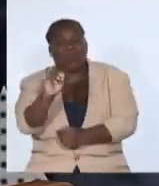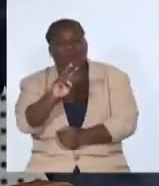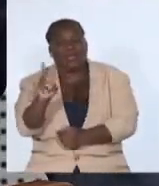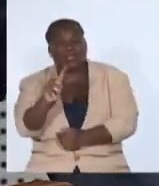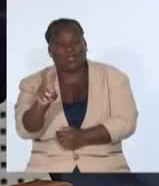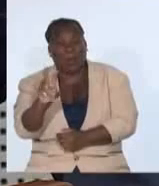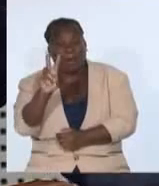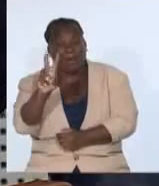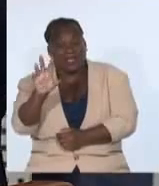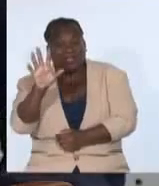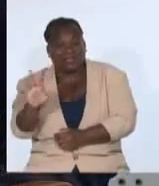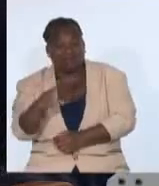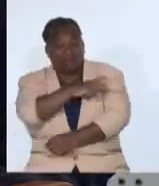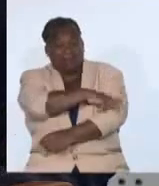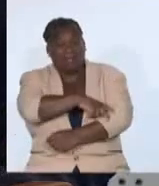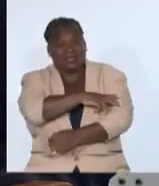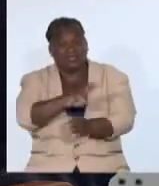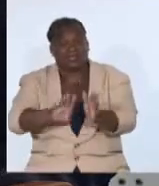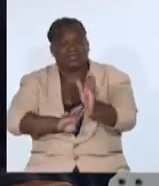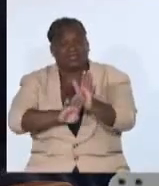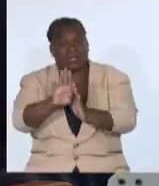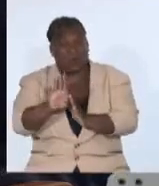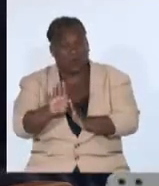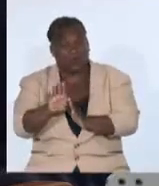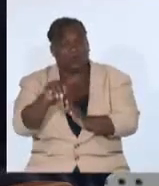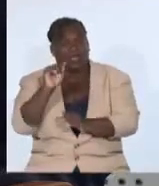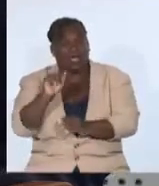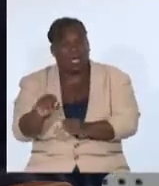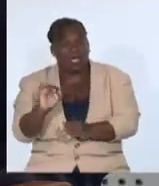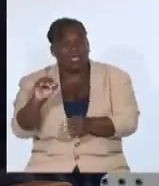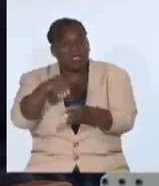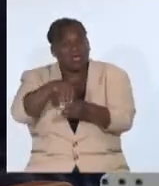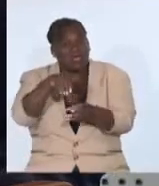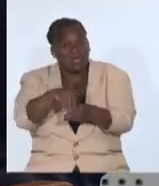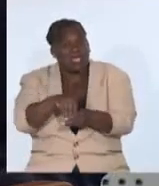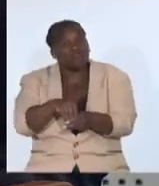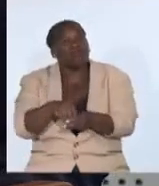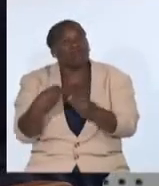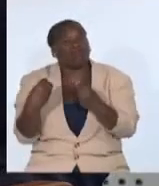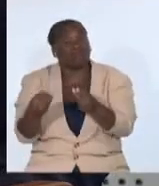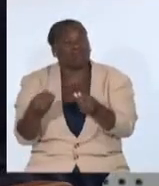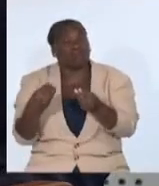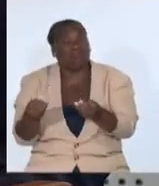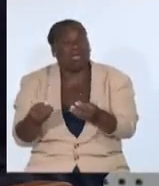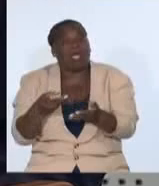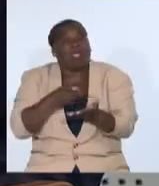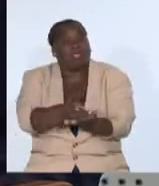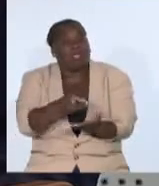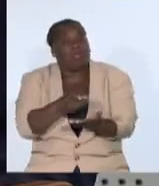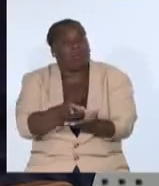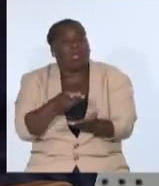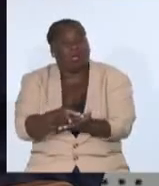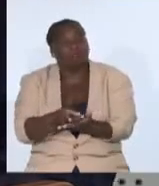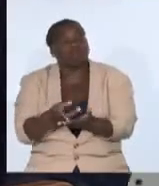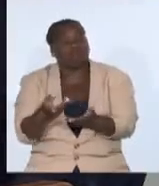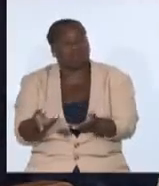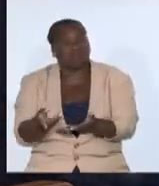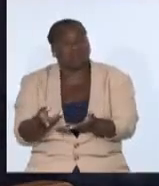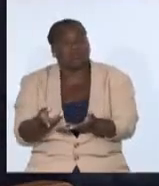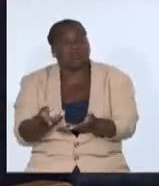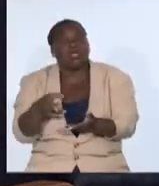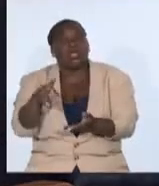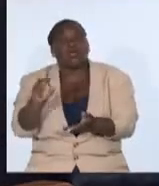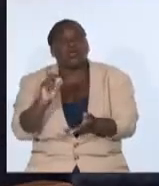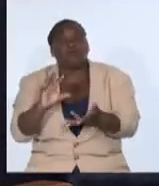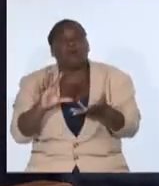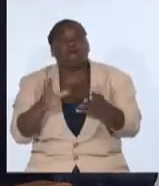en desarrollo tuvieron que dedicar más de una quinta parte de sus ingresos totales al servicio de la deuda externa pública Lo que equivale a una nueva forma